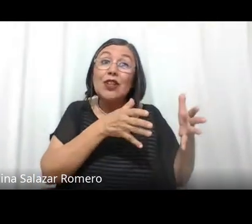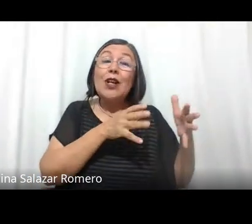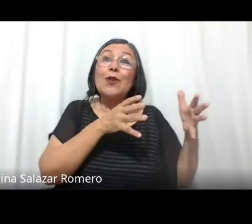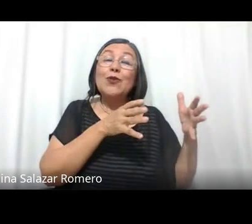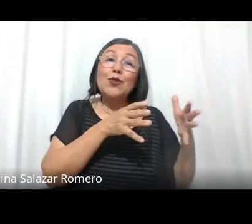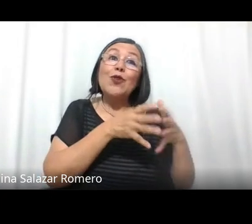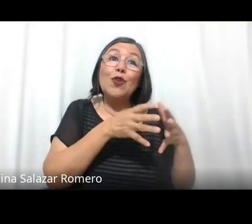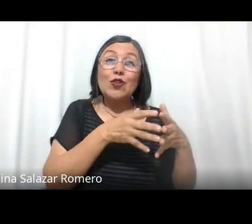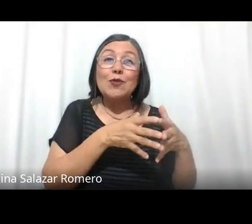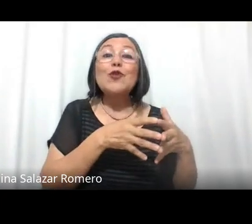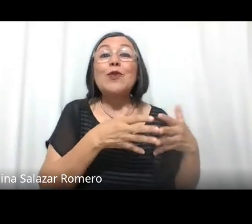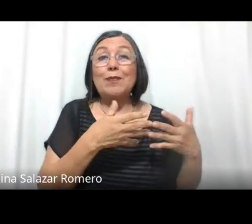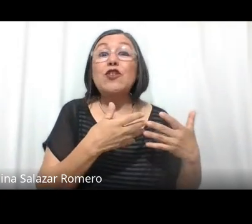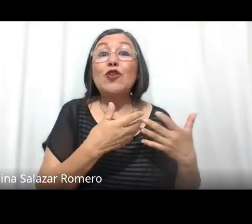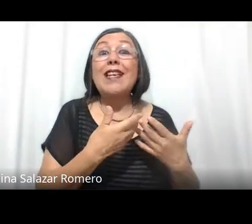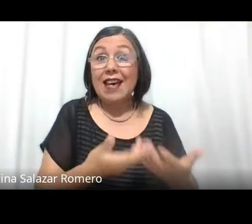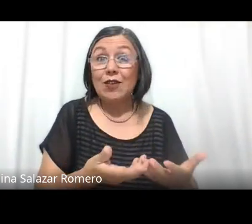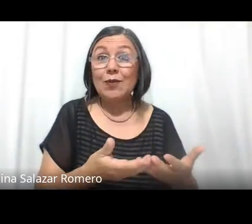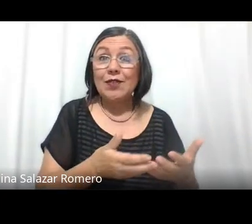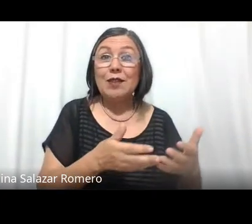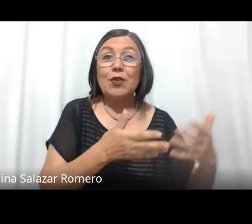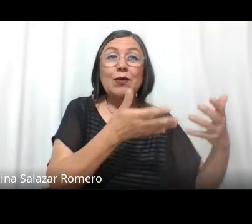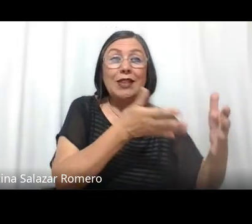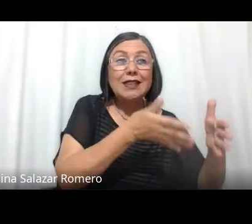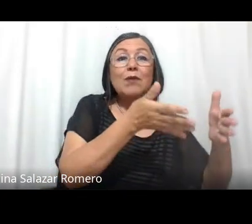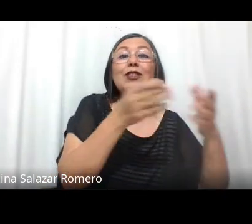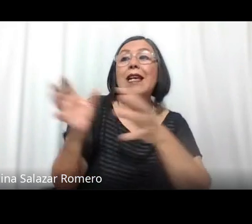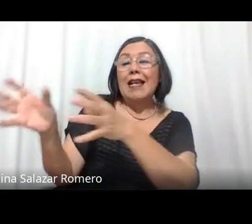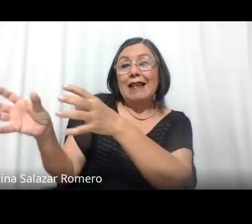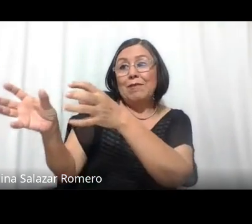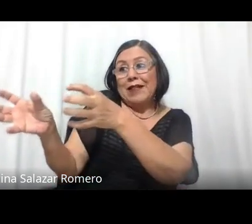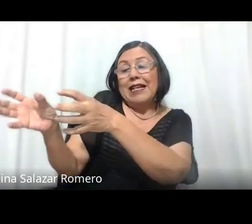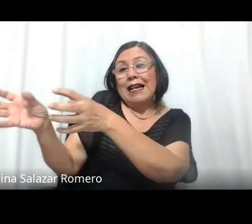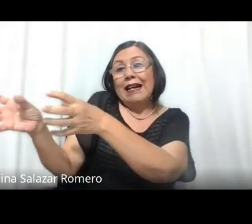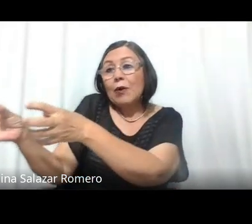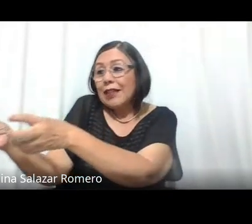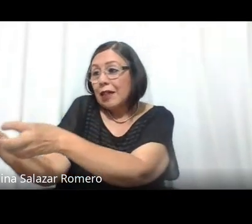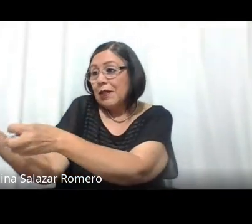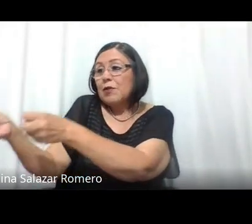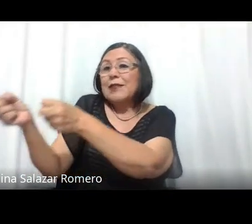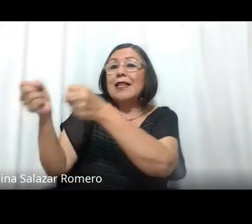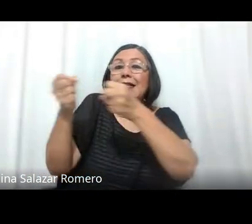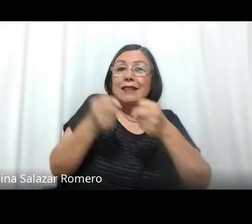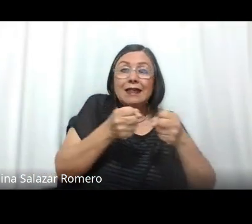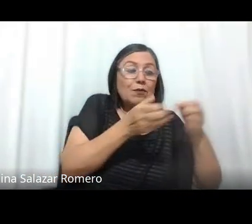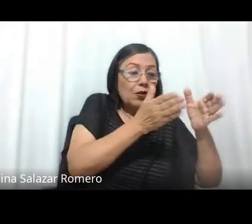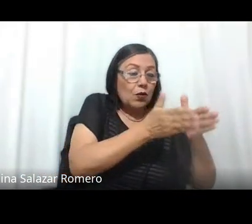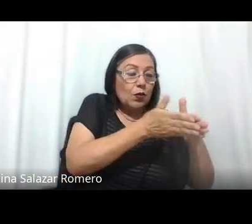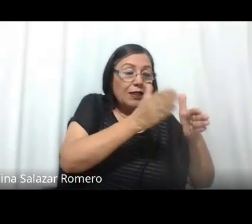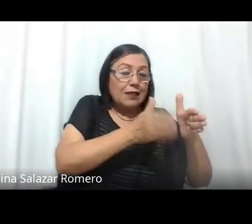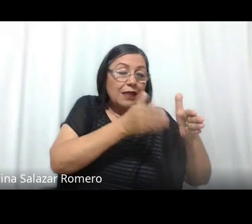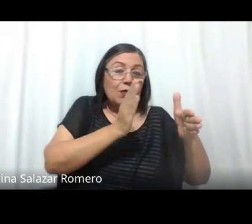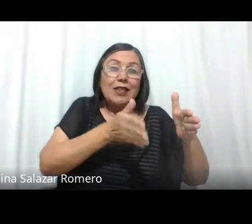Esto nosotros lo conocemos como español señado, ¿sí? Porque utilizamos, hagan de cuenta que pedimos prestada las señas,